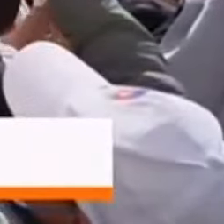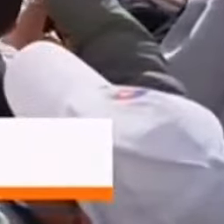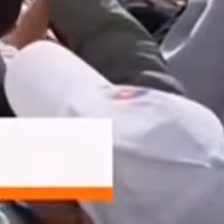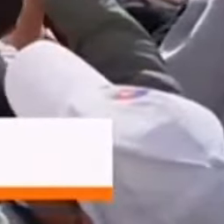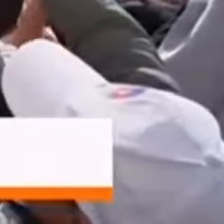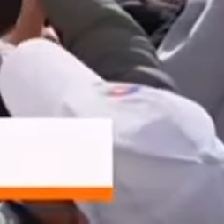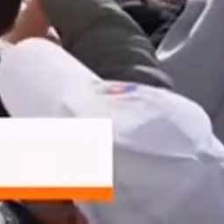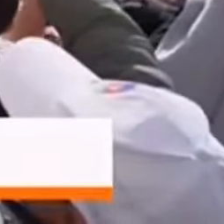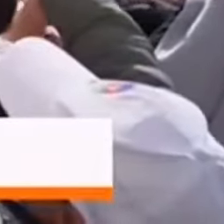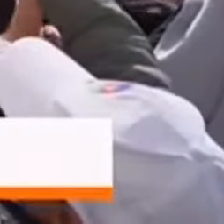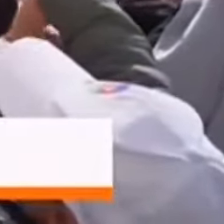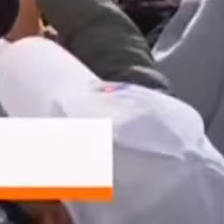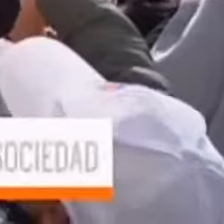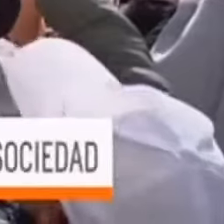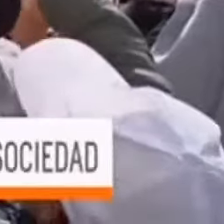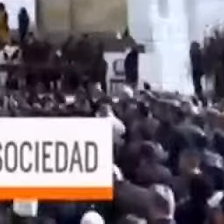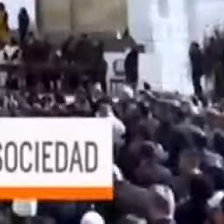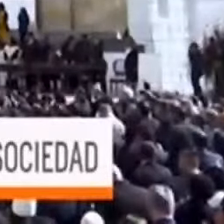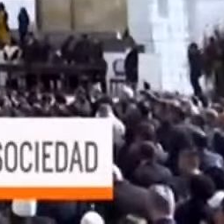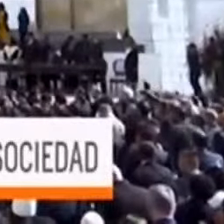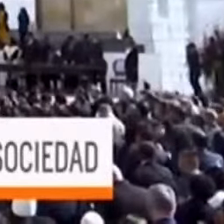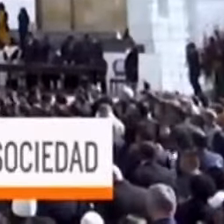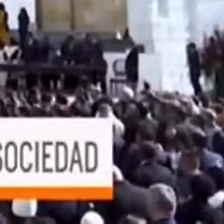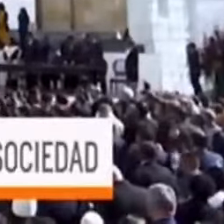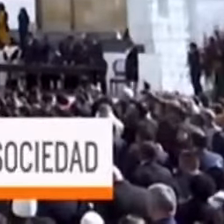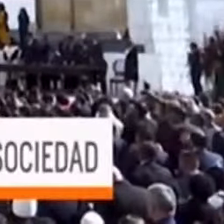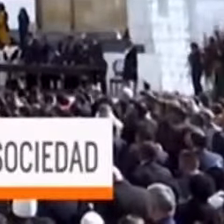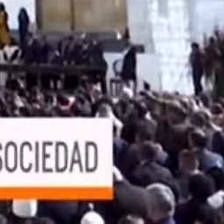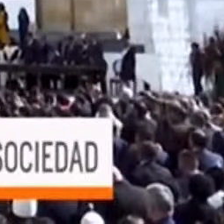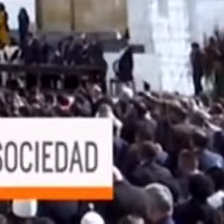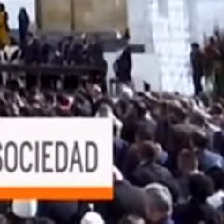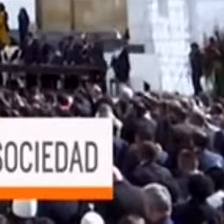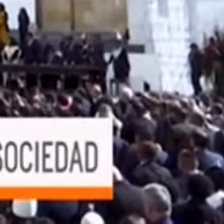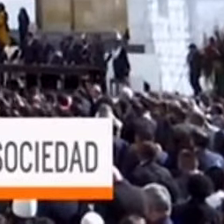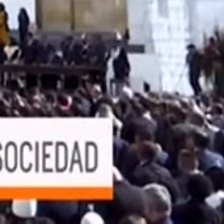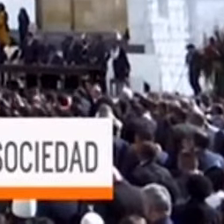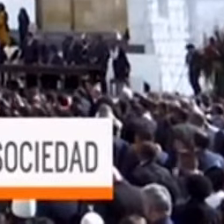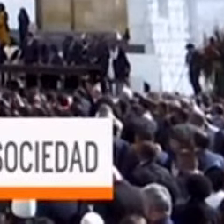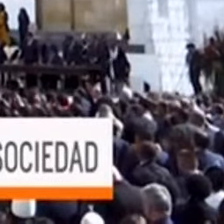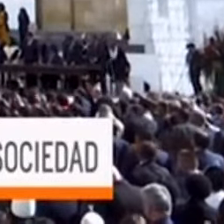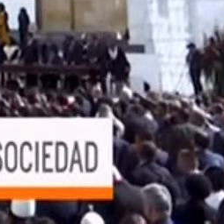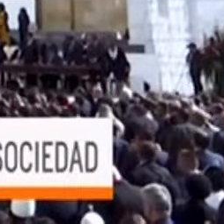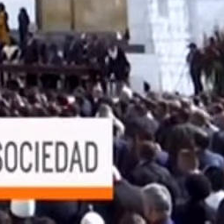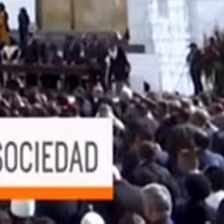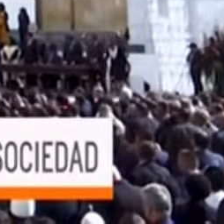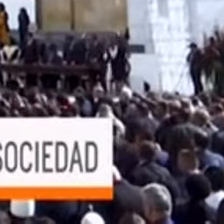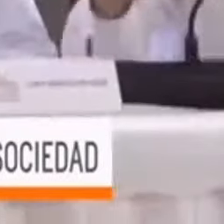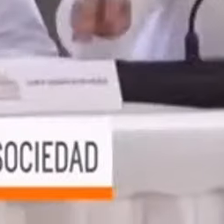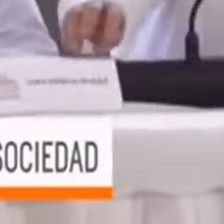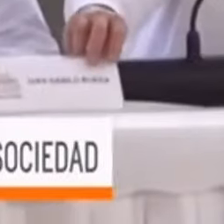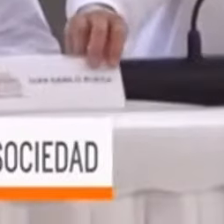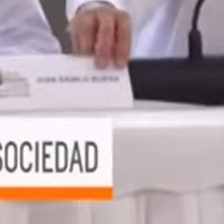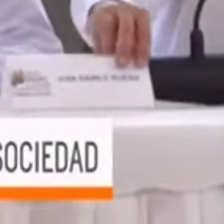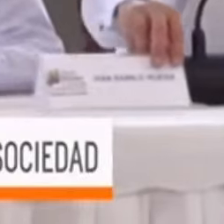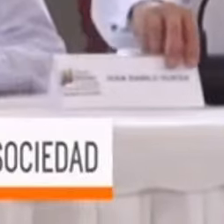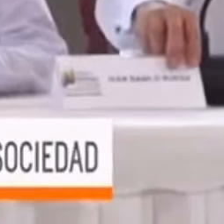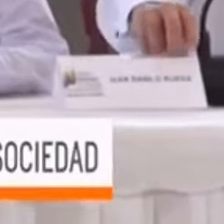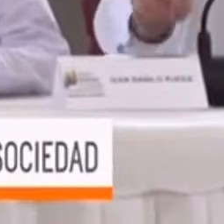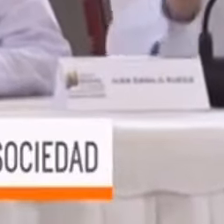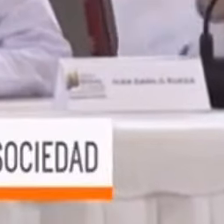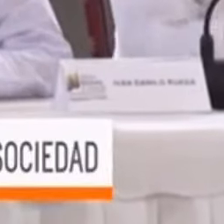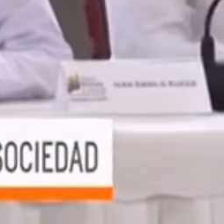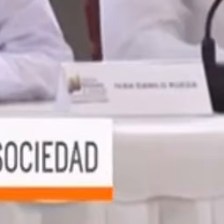participación de la sociedad colombiana con ellas se construyen los cambios que Colombia necesita el alto